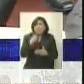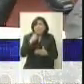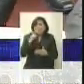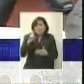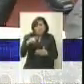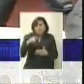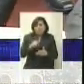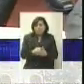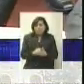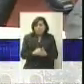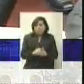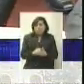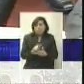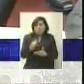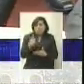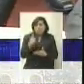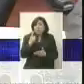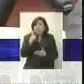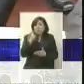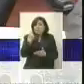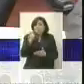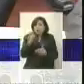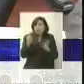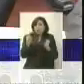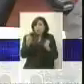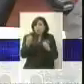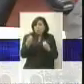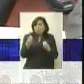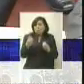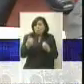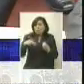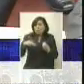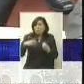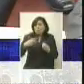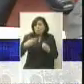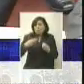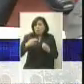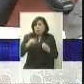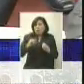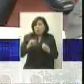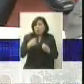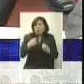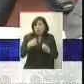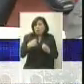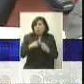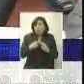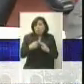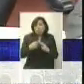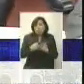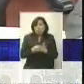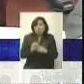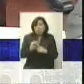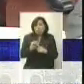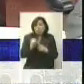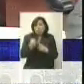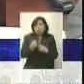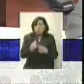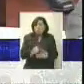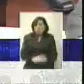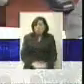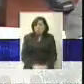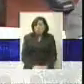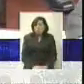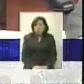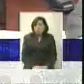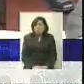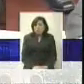necesitaría miles de hombres para un tema así como Andahuasi. ¿Por qué? Porque originaría un costo social. En ese momento nadie